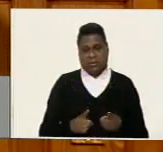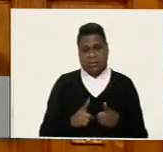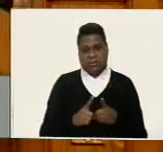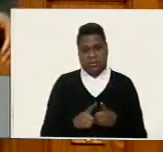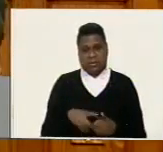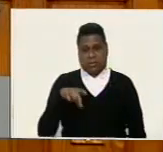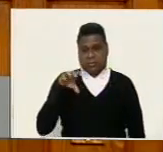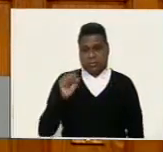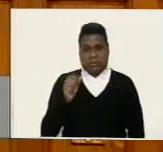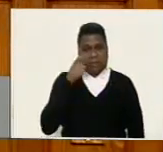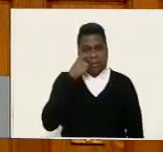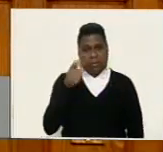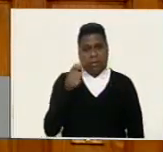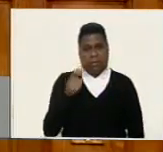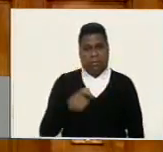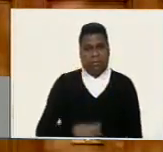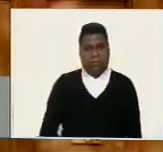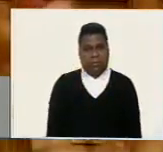el pueblo.